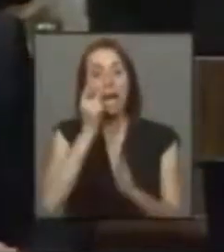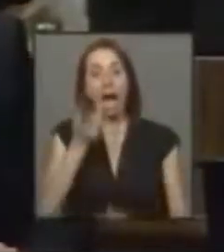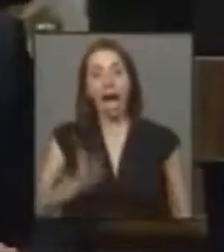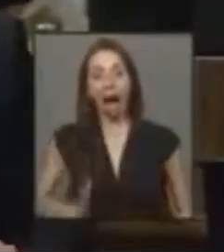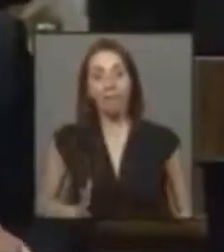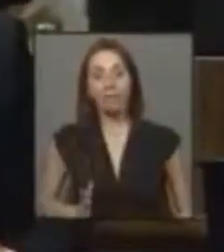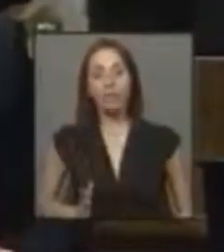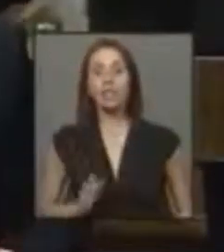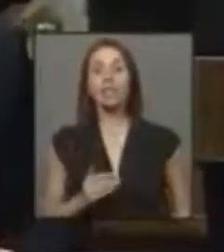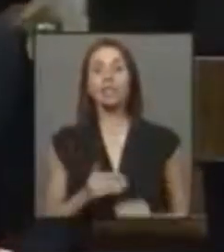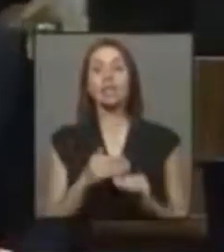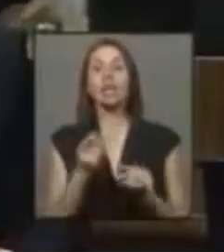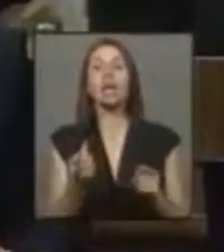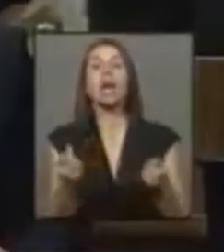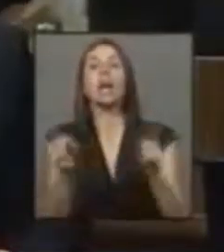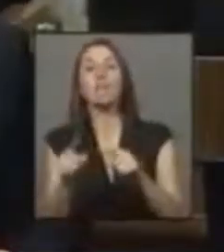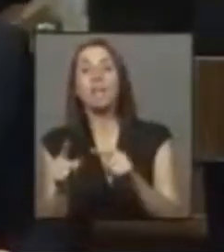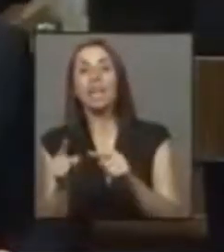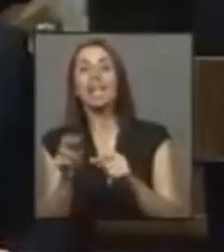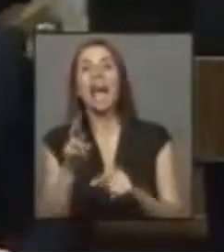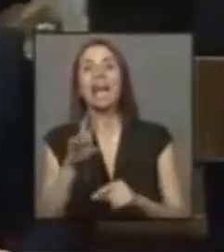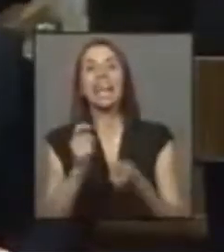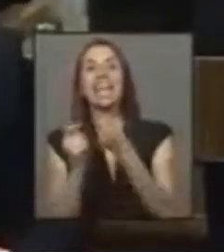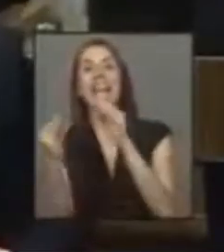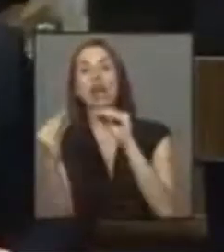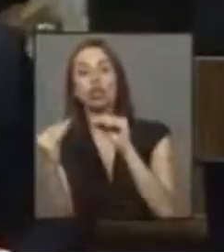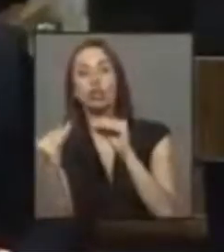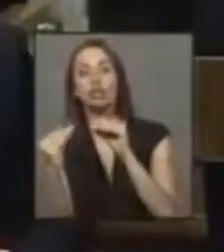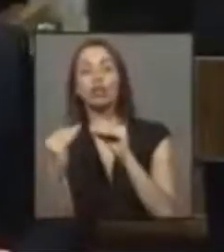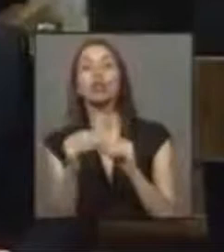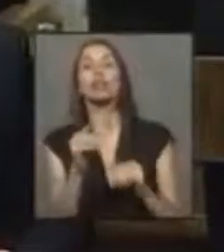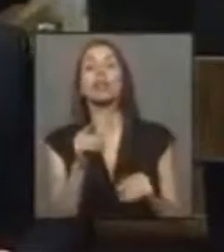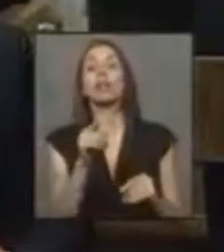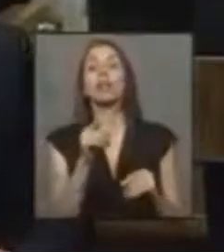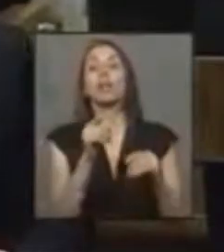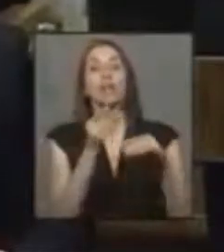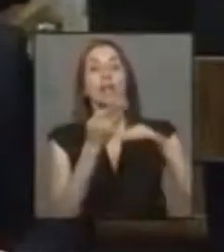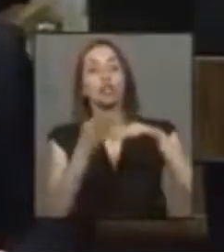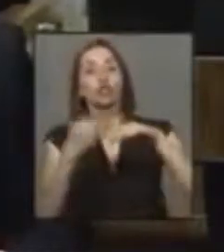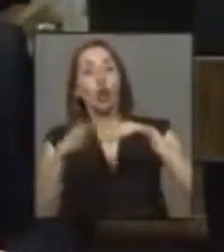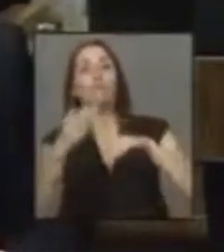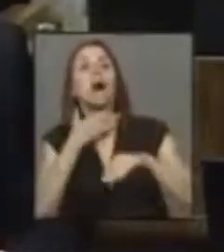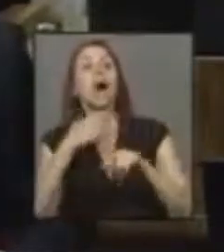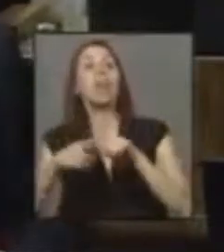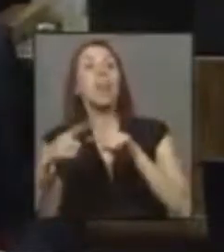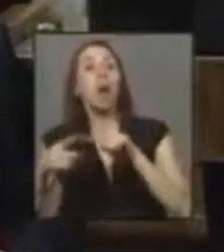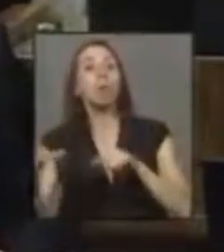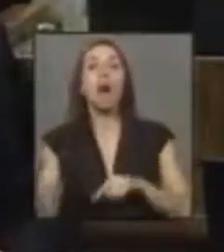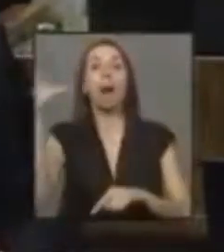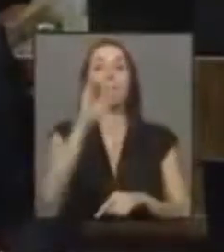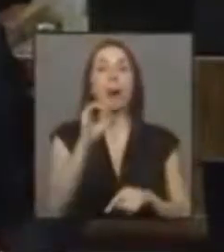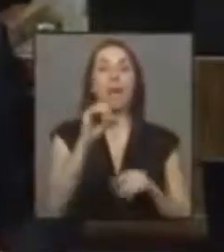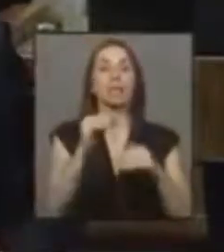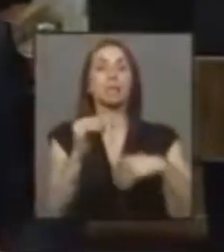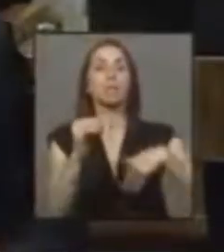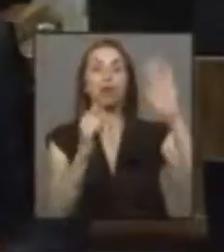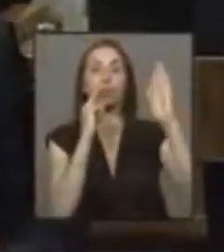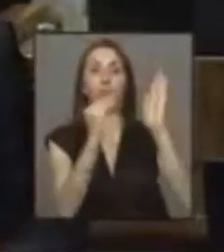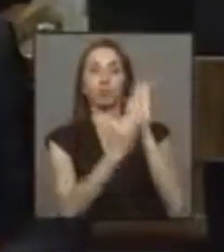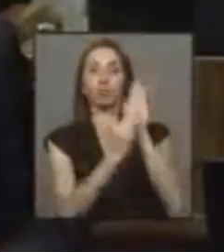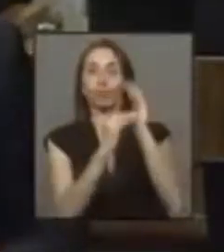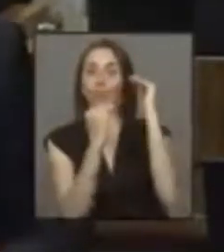se les va a otorgar, ¿no es cierto?, una renegociación sustantiva y una condonación de aquellas margen de deuda que obviamente supera los márgenes que se